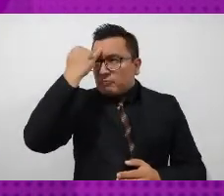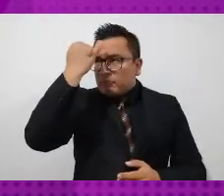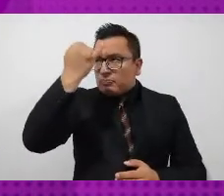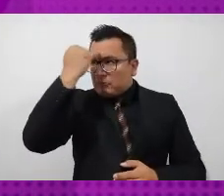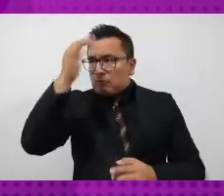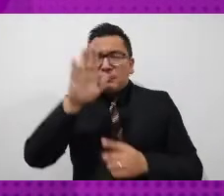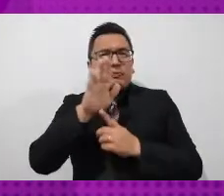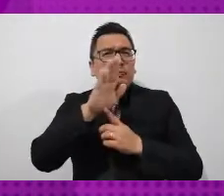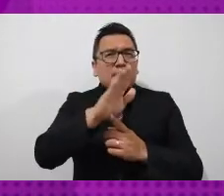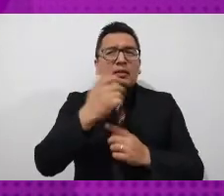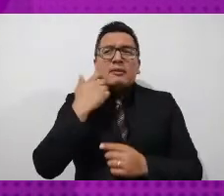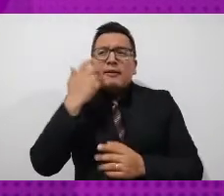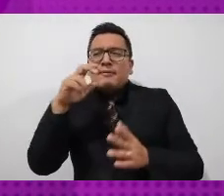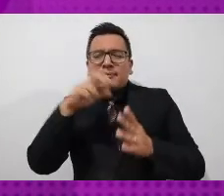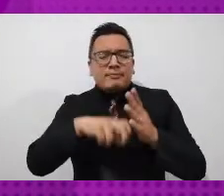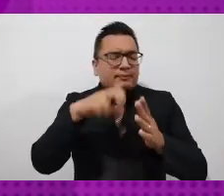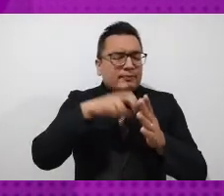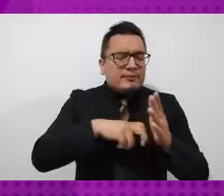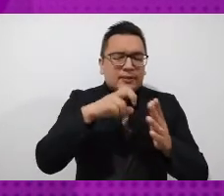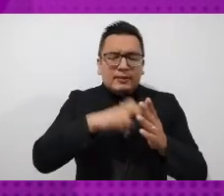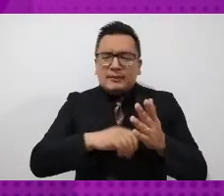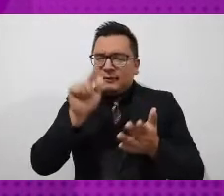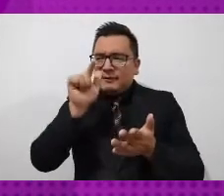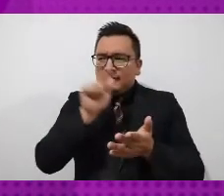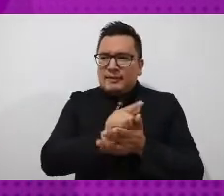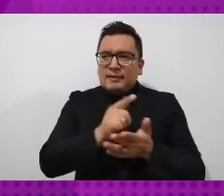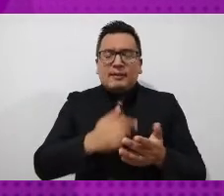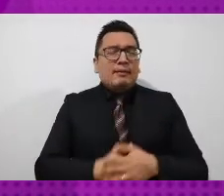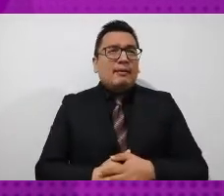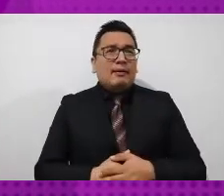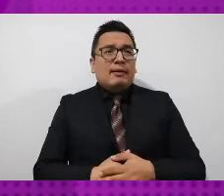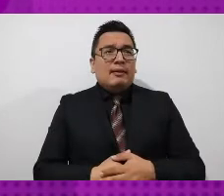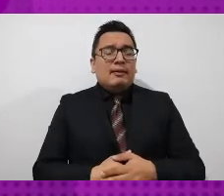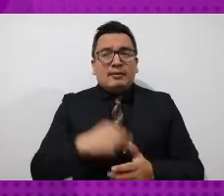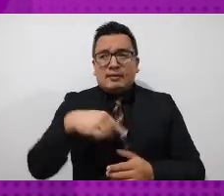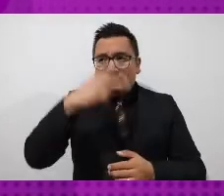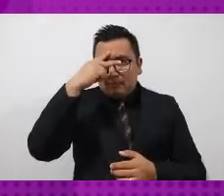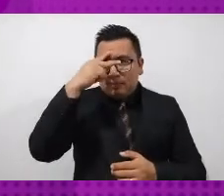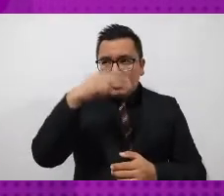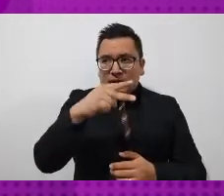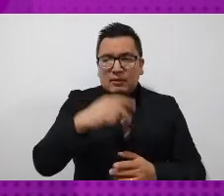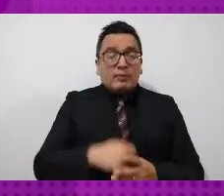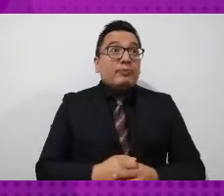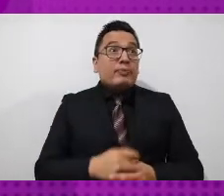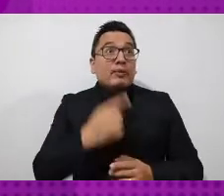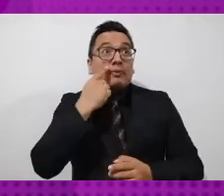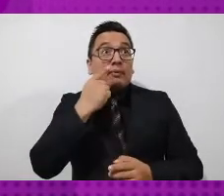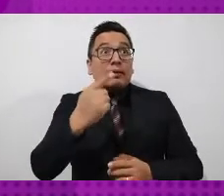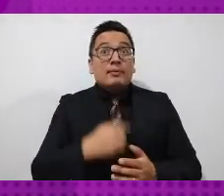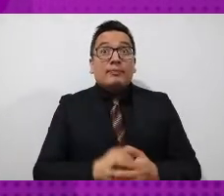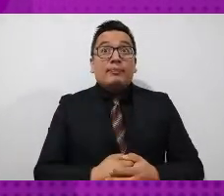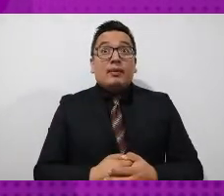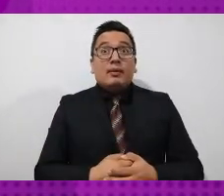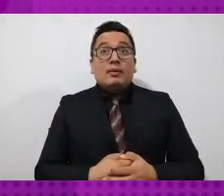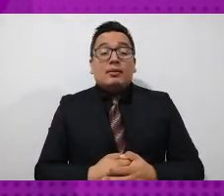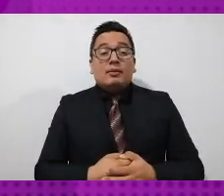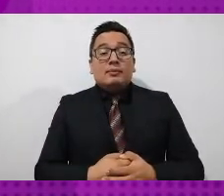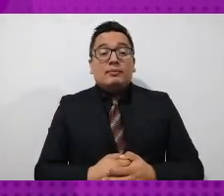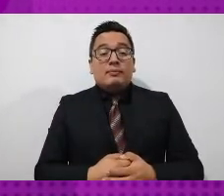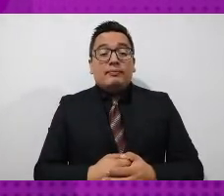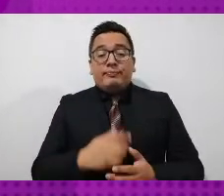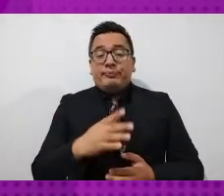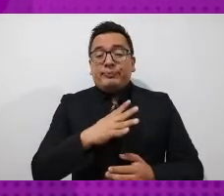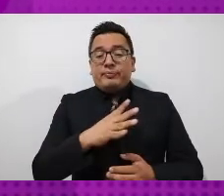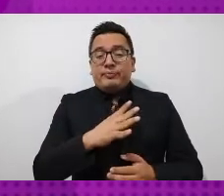buscar el cambiar las cuestiones legales de México. Y uno de los lugares precisamente en donde se